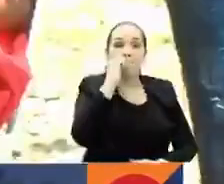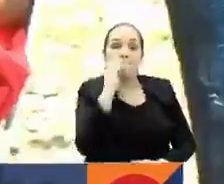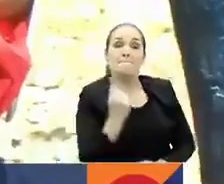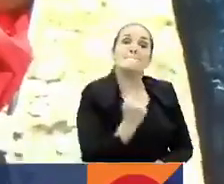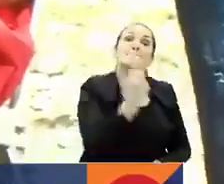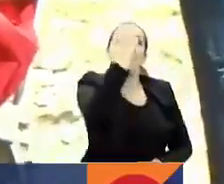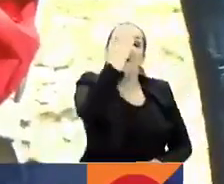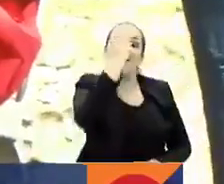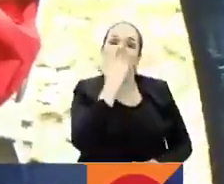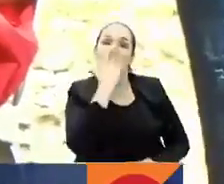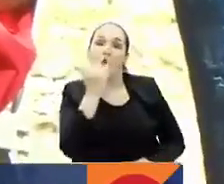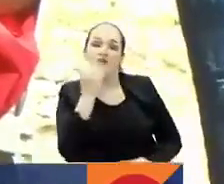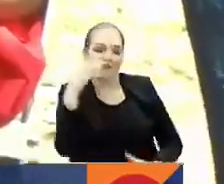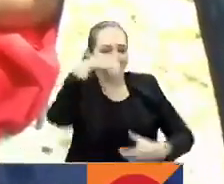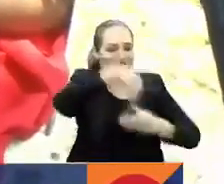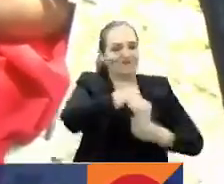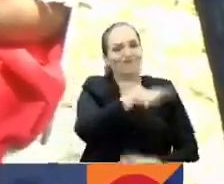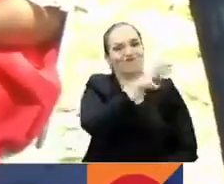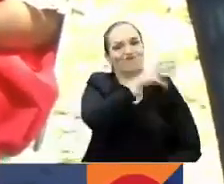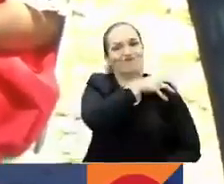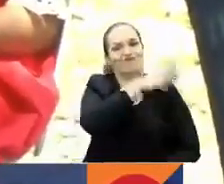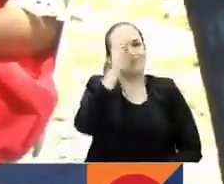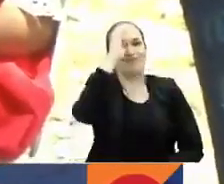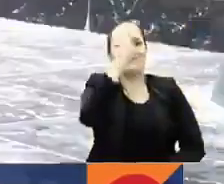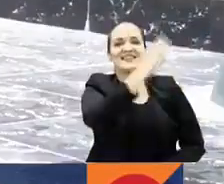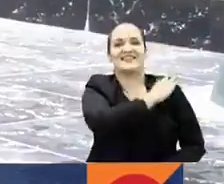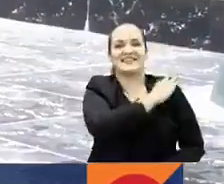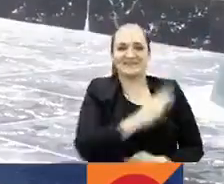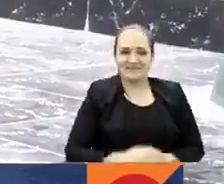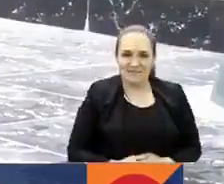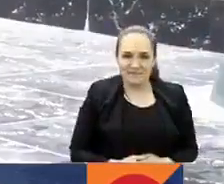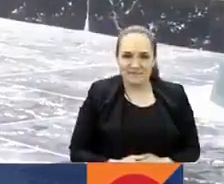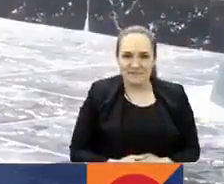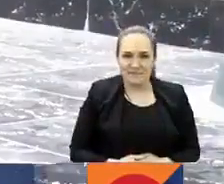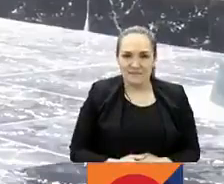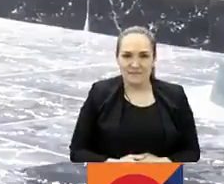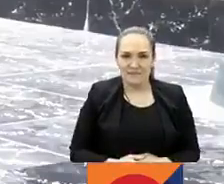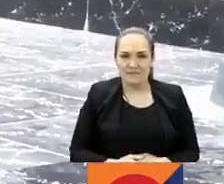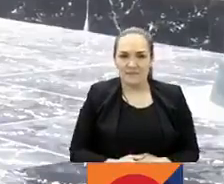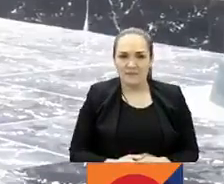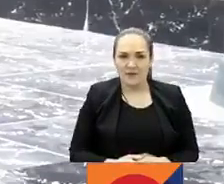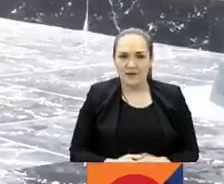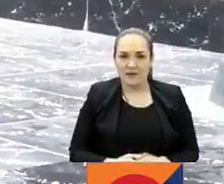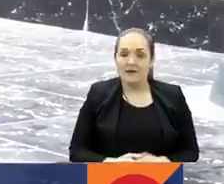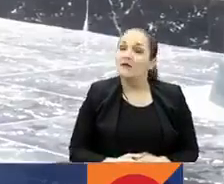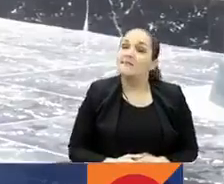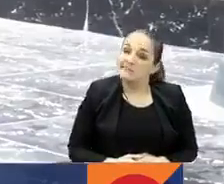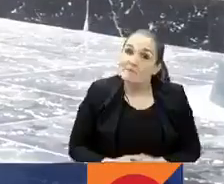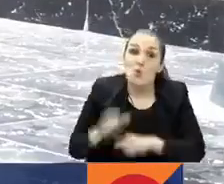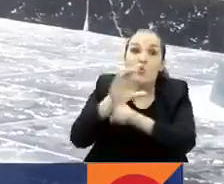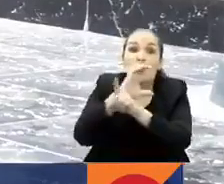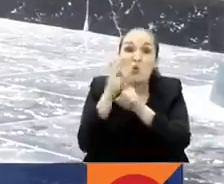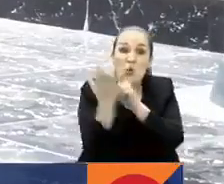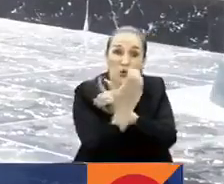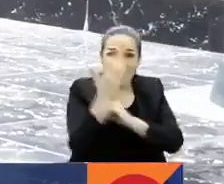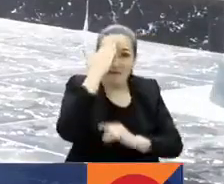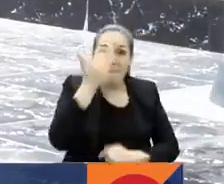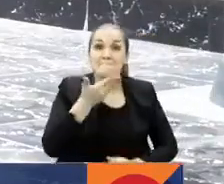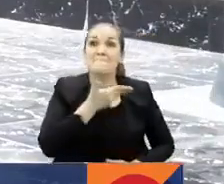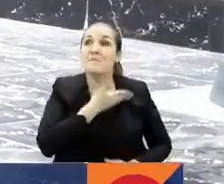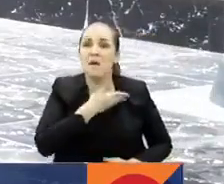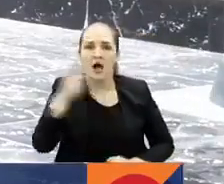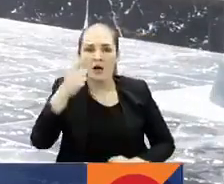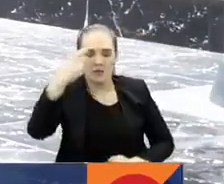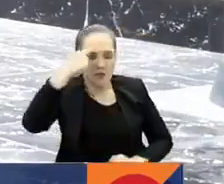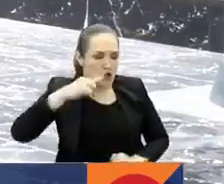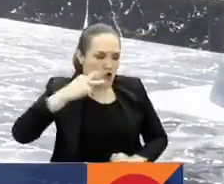esa comunidad en ser suboficial del Ejército Nacional. Pelear contra la cultura que tiene mi mamá presente,